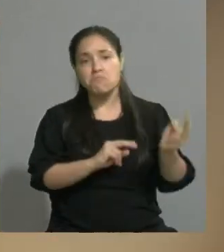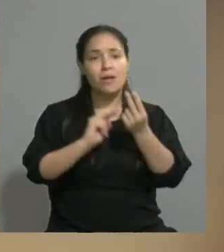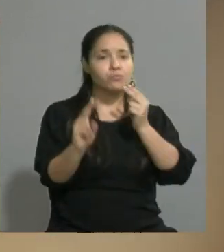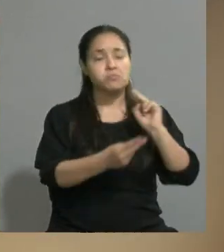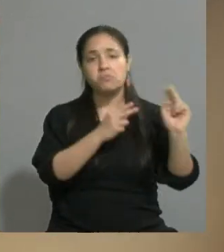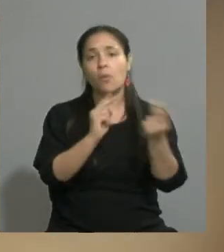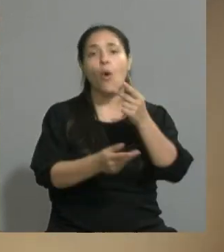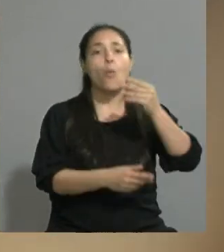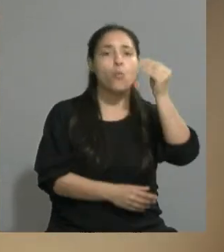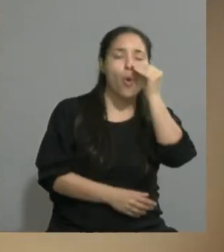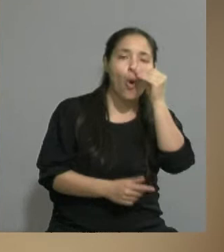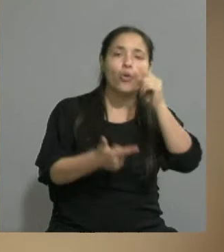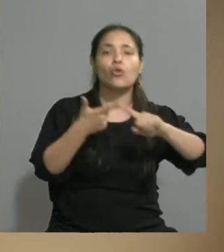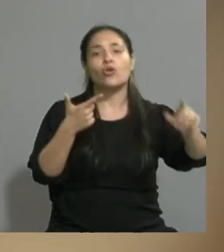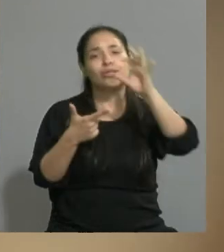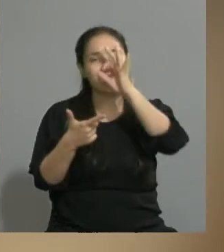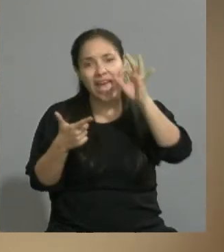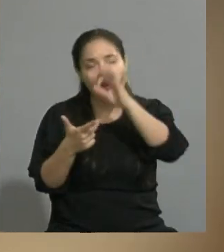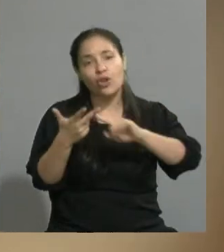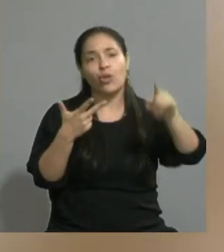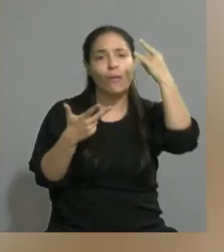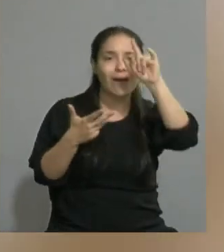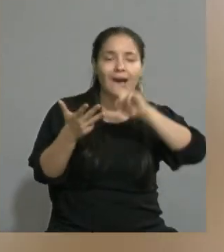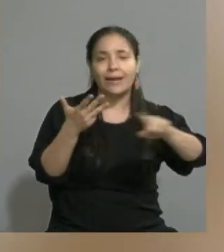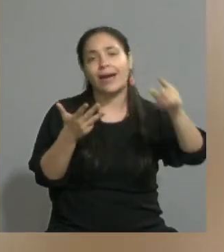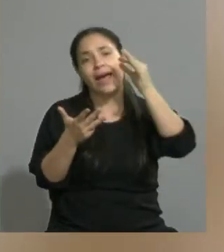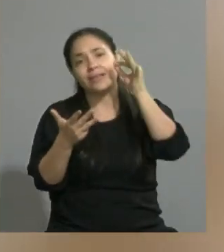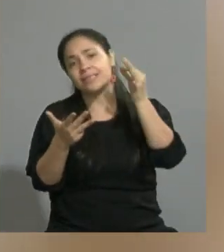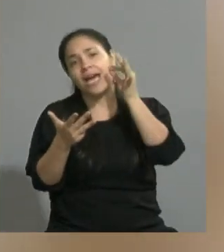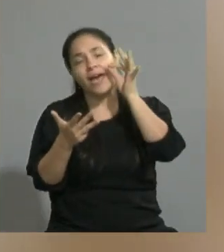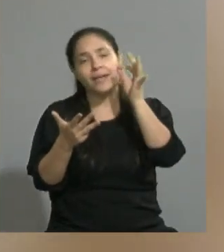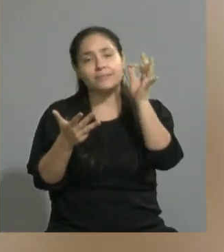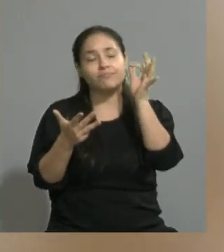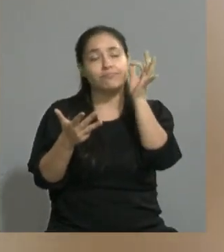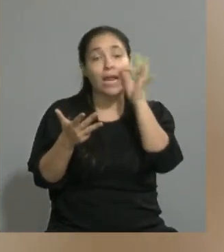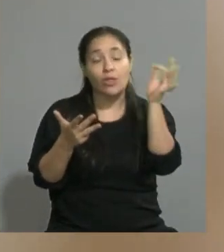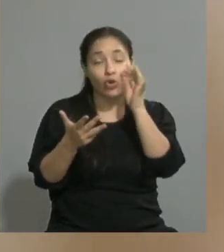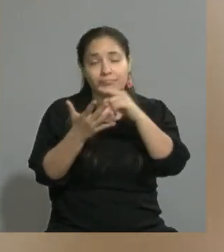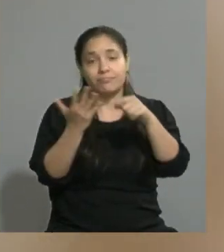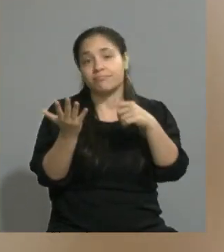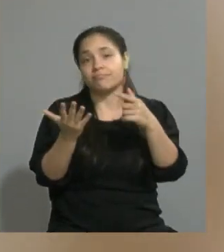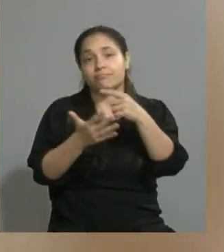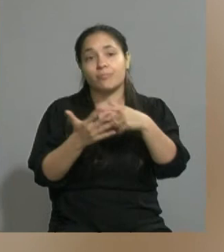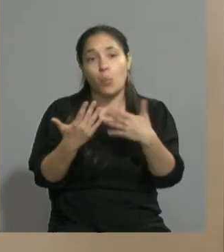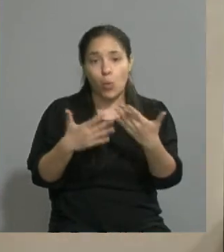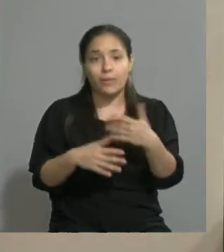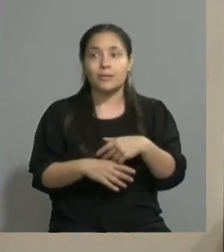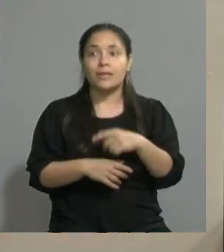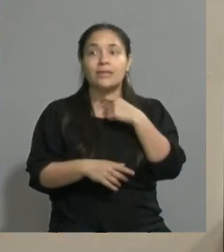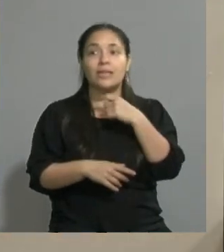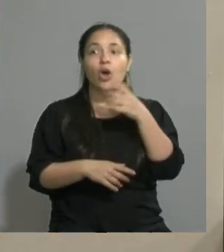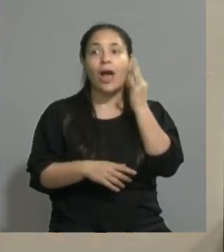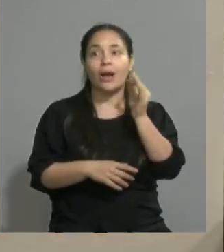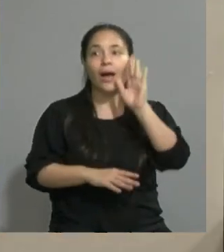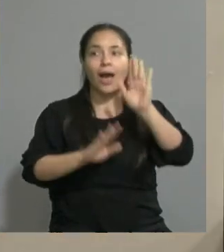cerdos, vacas, de todo, ratones. Pero no solo matamos, torturamos. Oscar, permítame. Ni hablar del